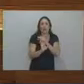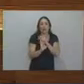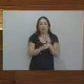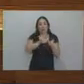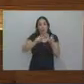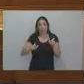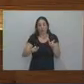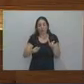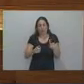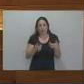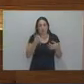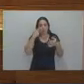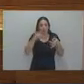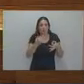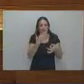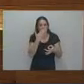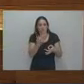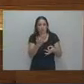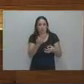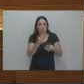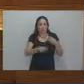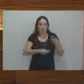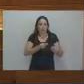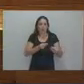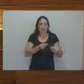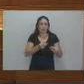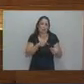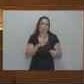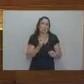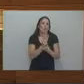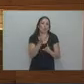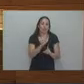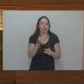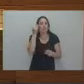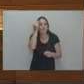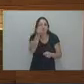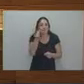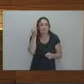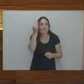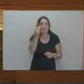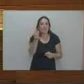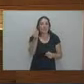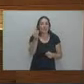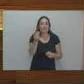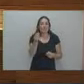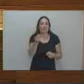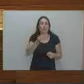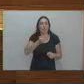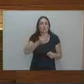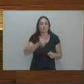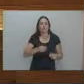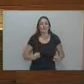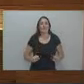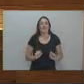ejercen honestamente. Yo creo que es posible el que acertemos y no rescatemos